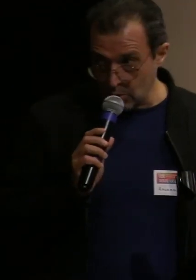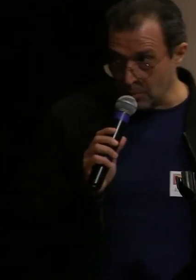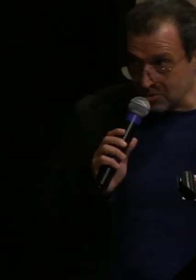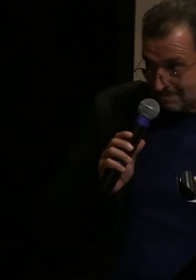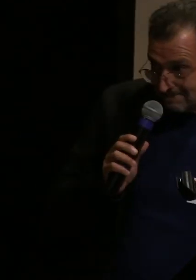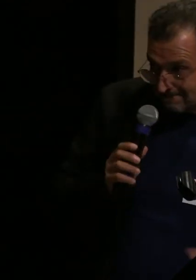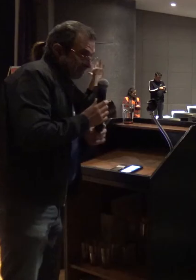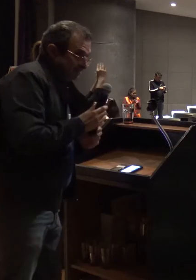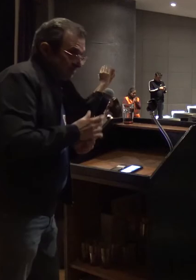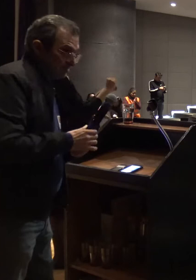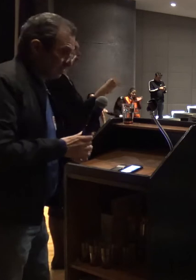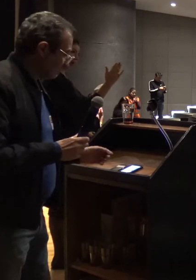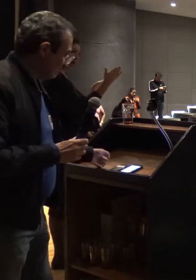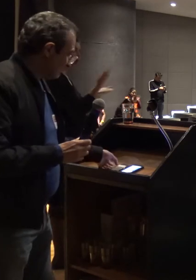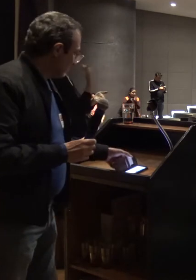ustedes, Gigo Vitomaso.